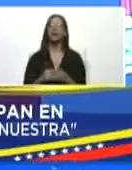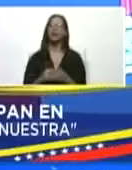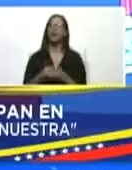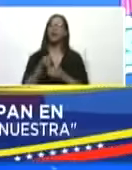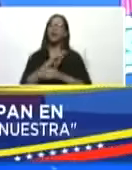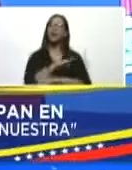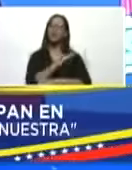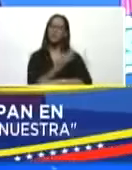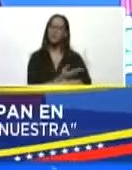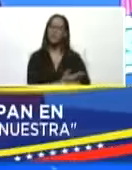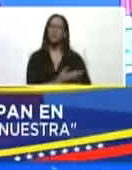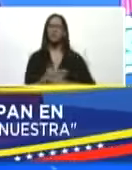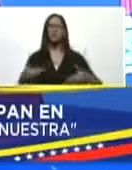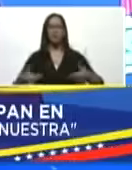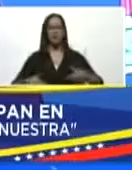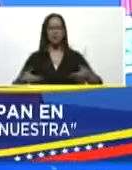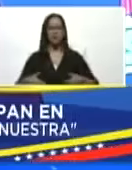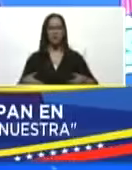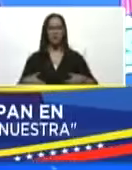esfuerzos,